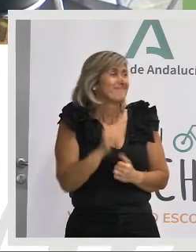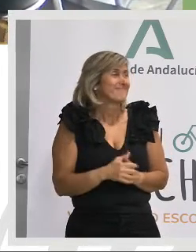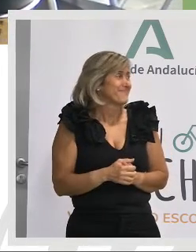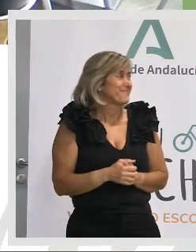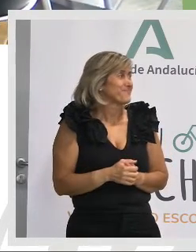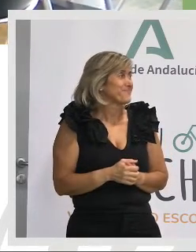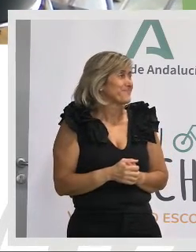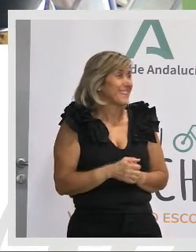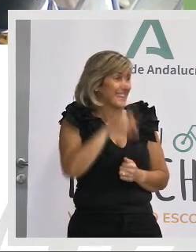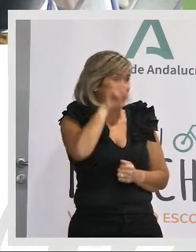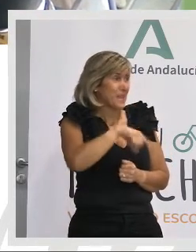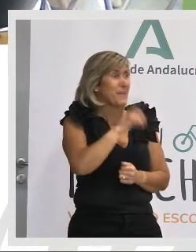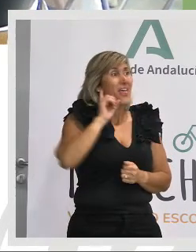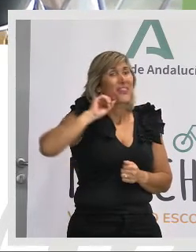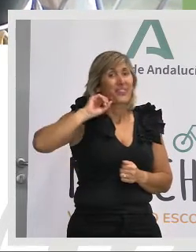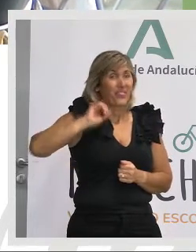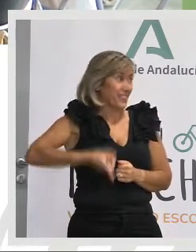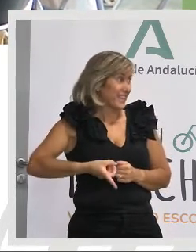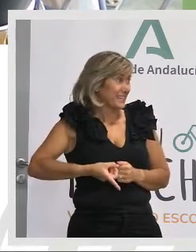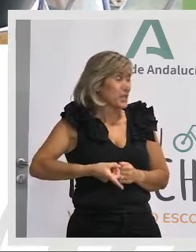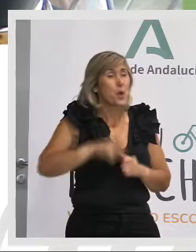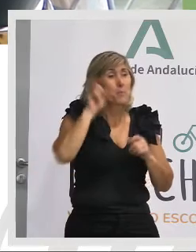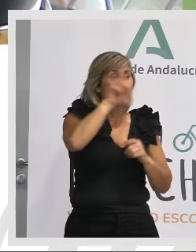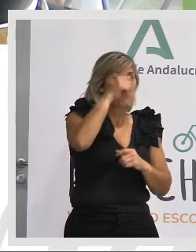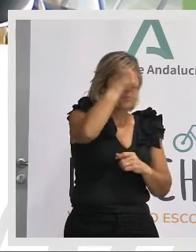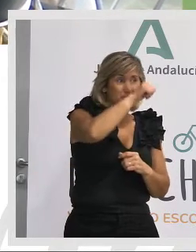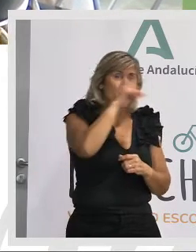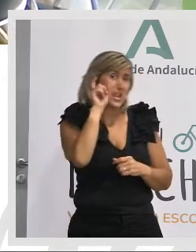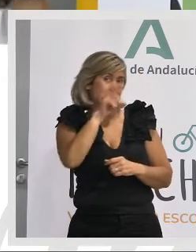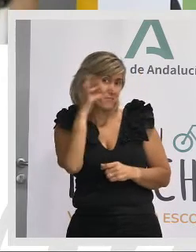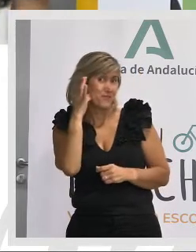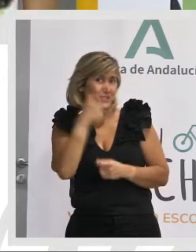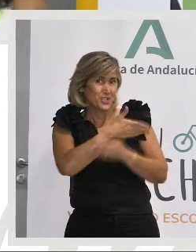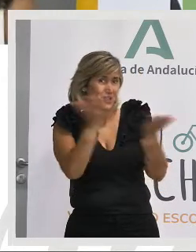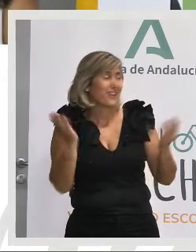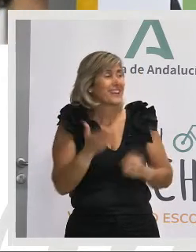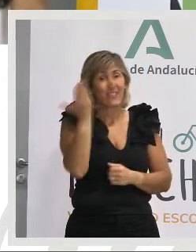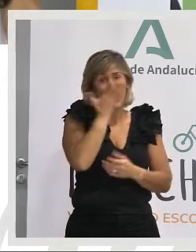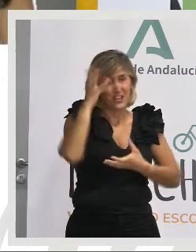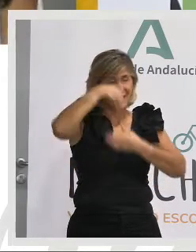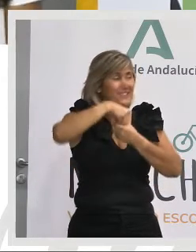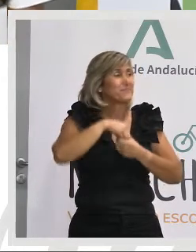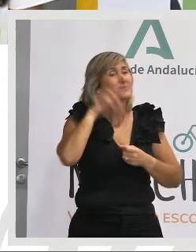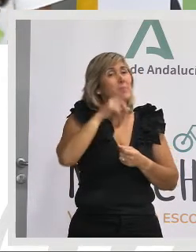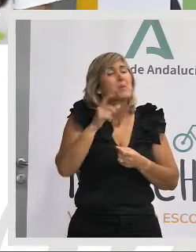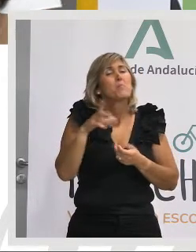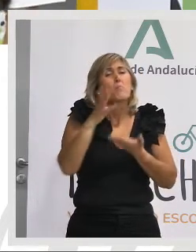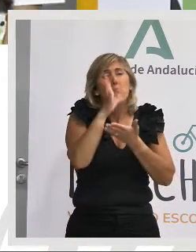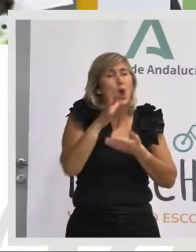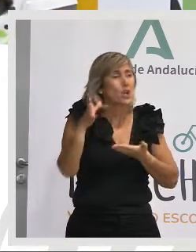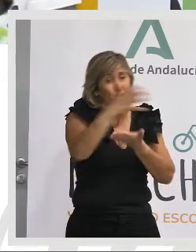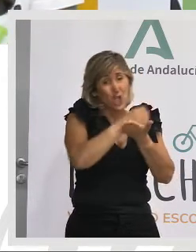a la dirección, maestros y maestras del cole, y por haber colaborado